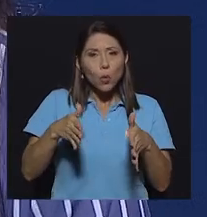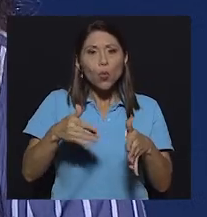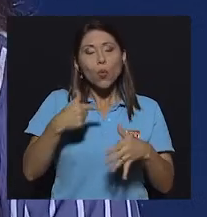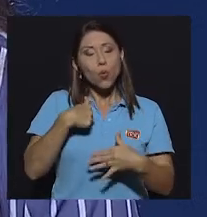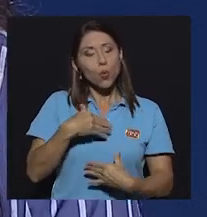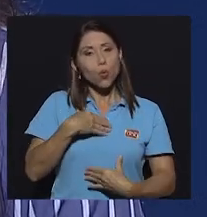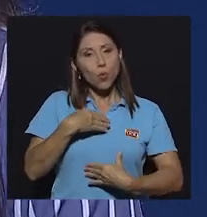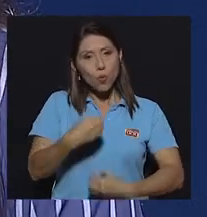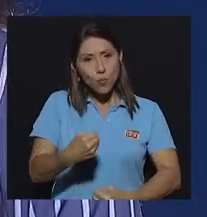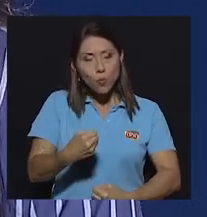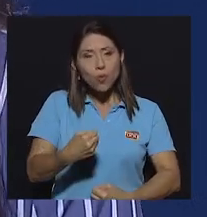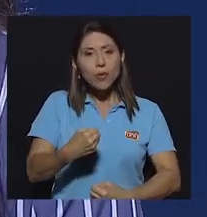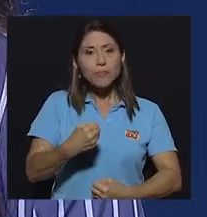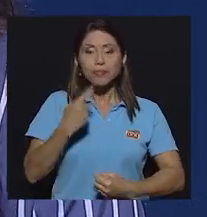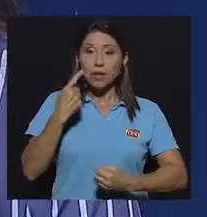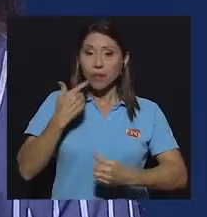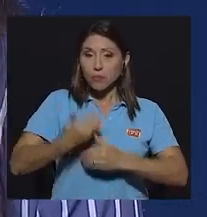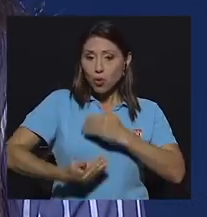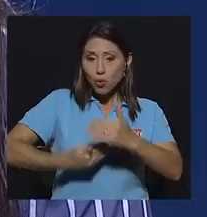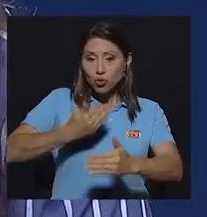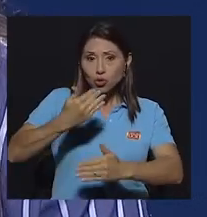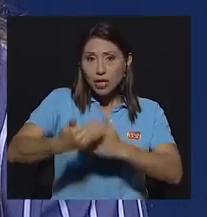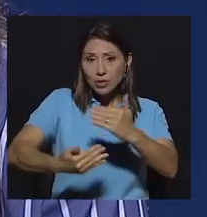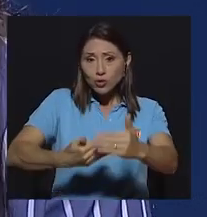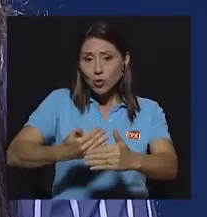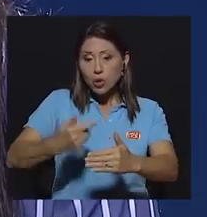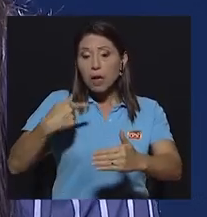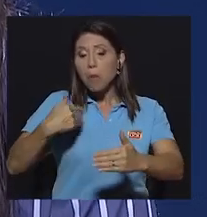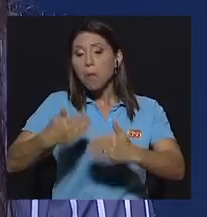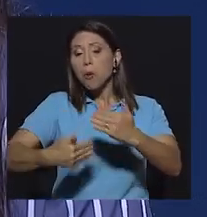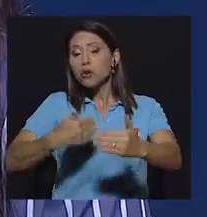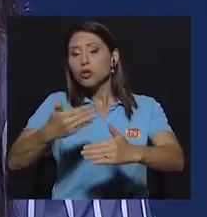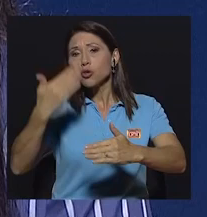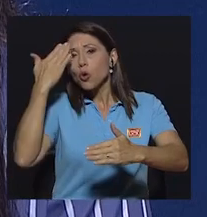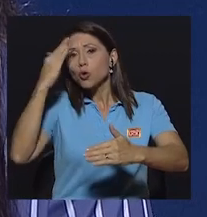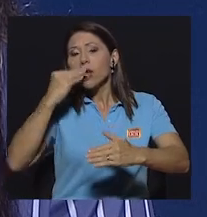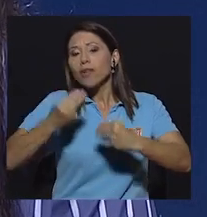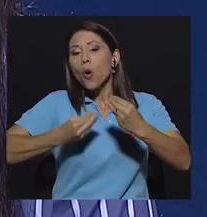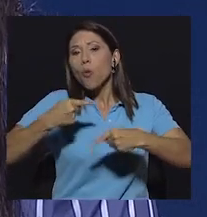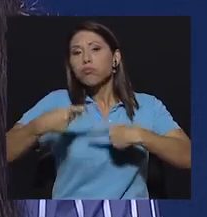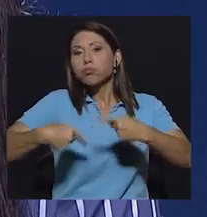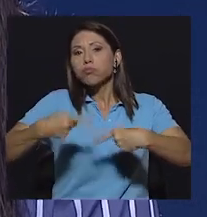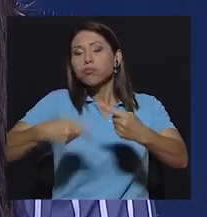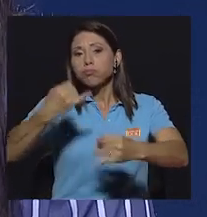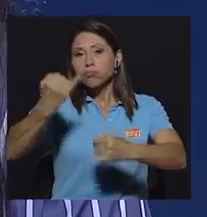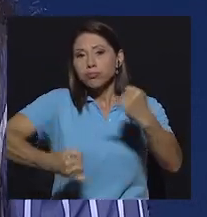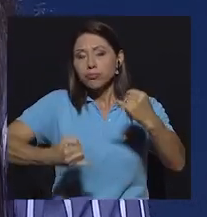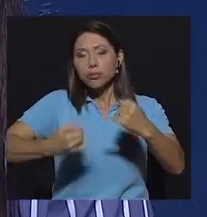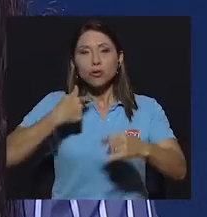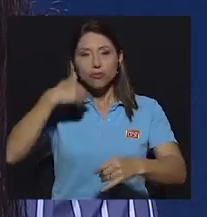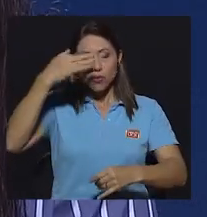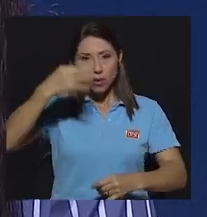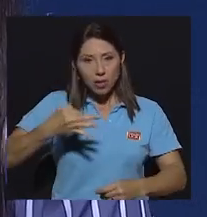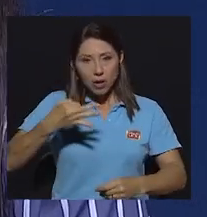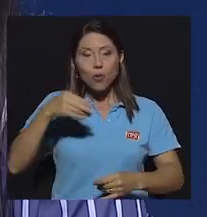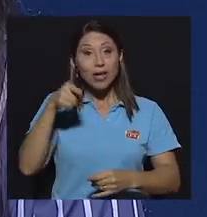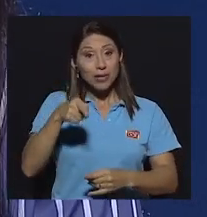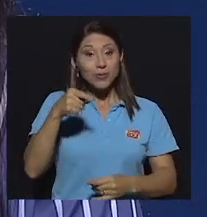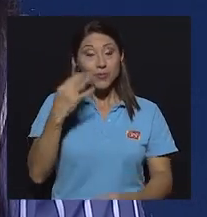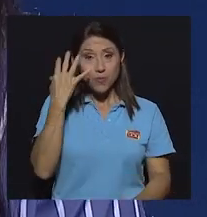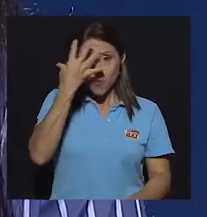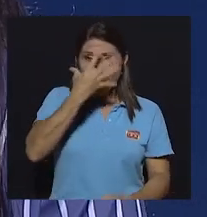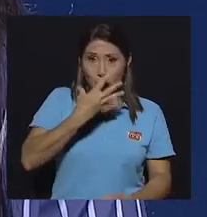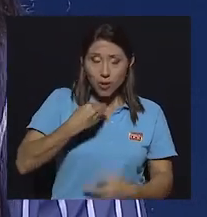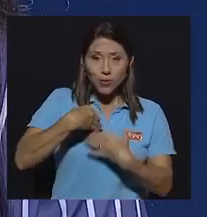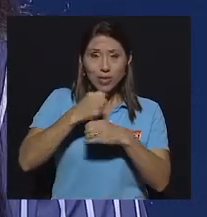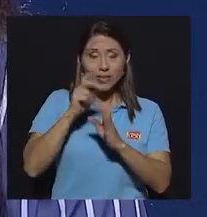confiando en un proceso que no sabe necesariamente cómo va a terminar. Y yo creo que eso también es parte de lo bonito de hacer